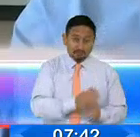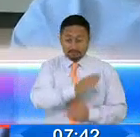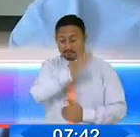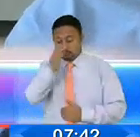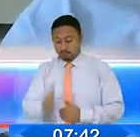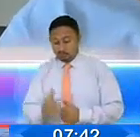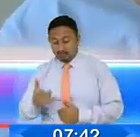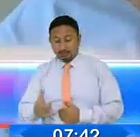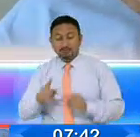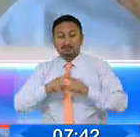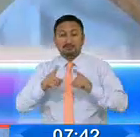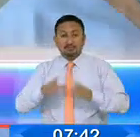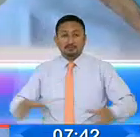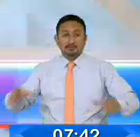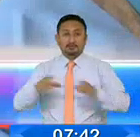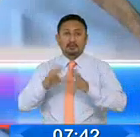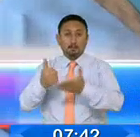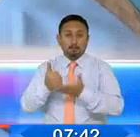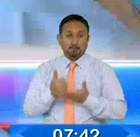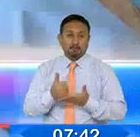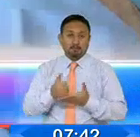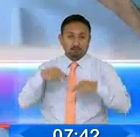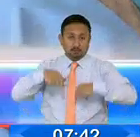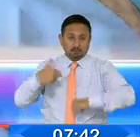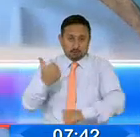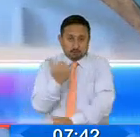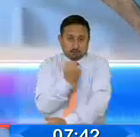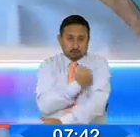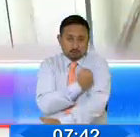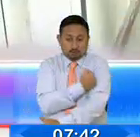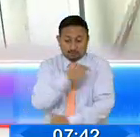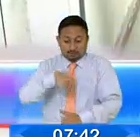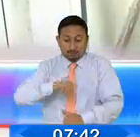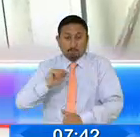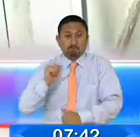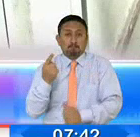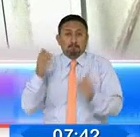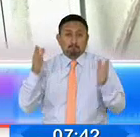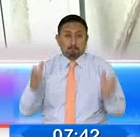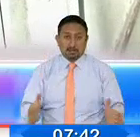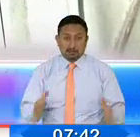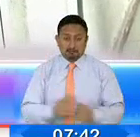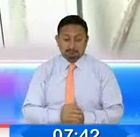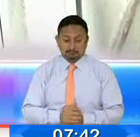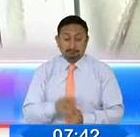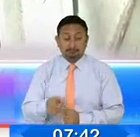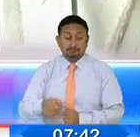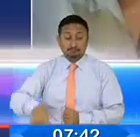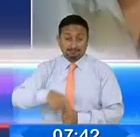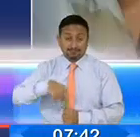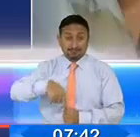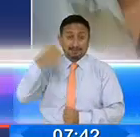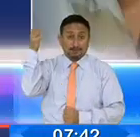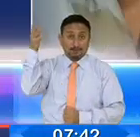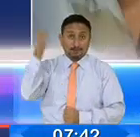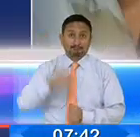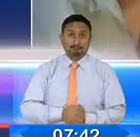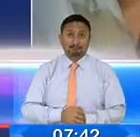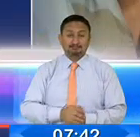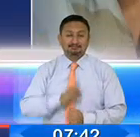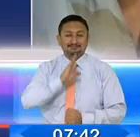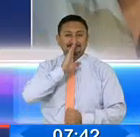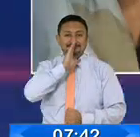enlista diferentes sectores beneficiarios que entran en la fase 1. Entre ellos están los maestros. Siempre